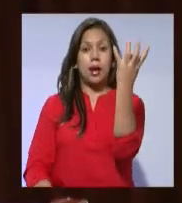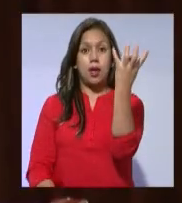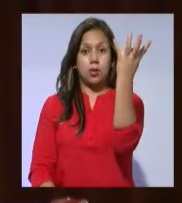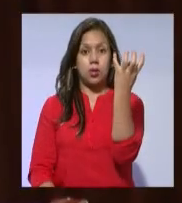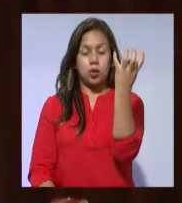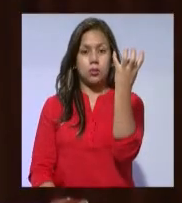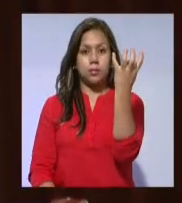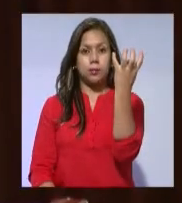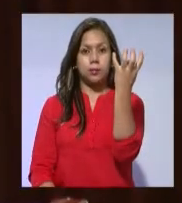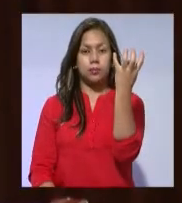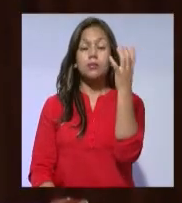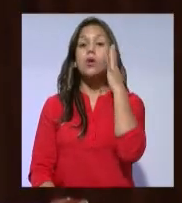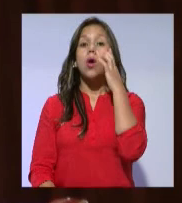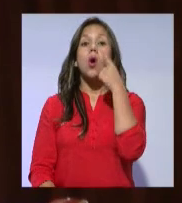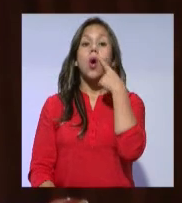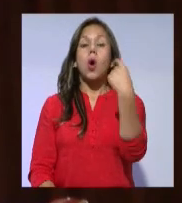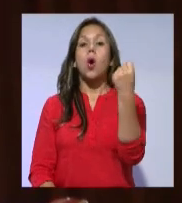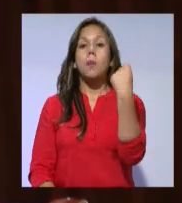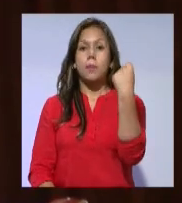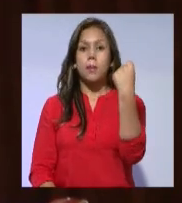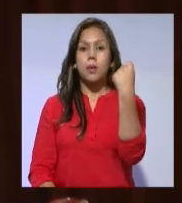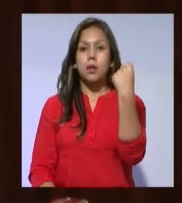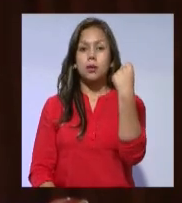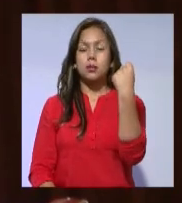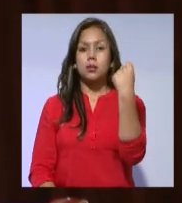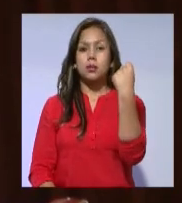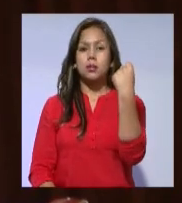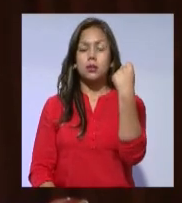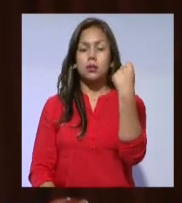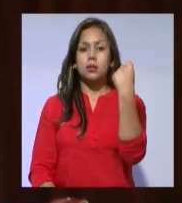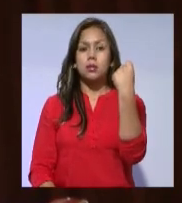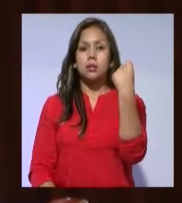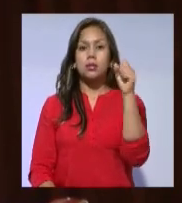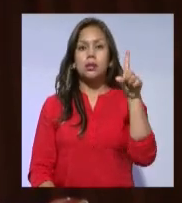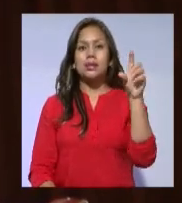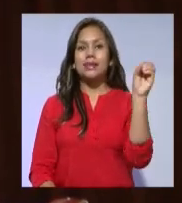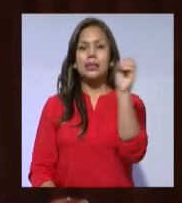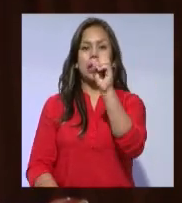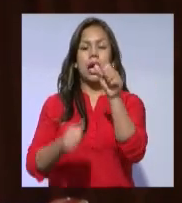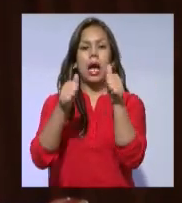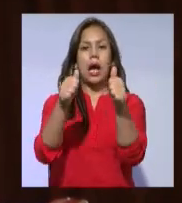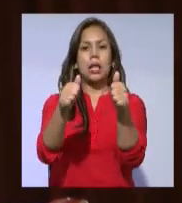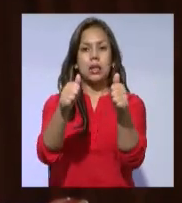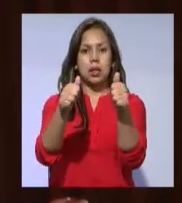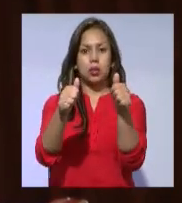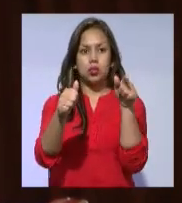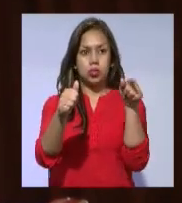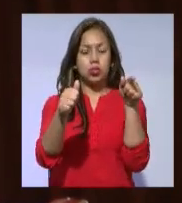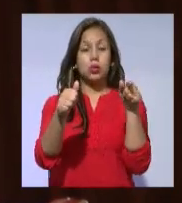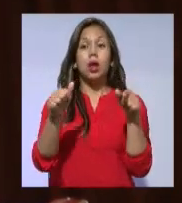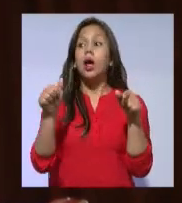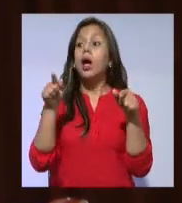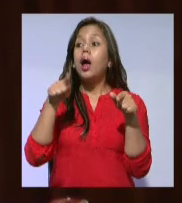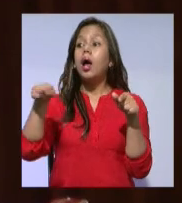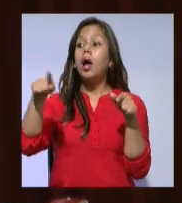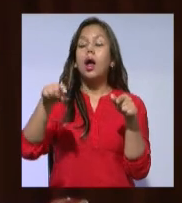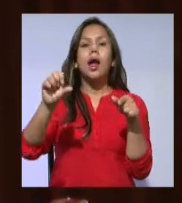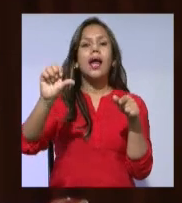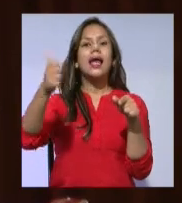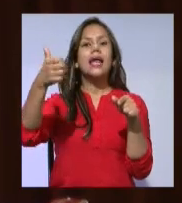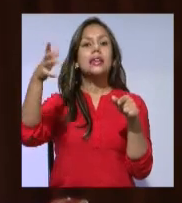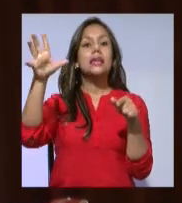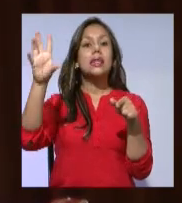para hombres hubo 100 candidatos a diferencia de las 16 que hubo para